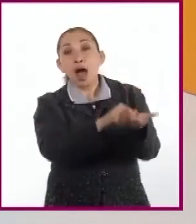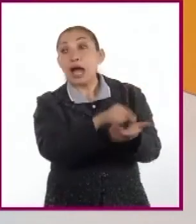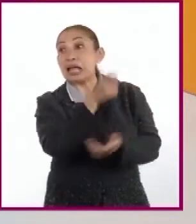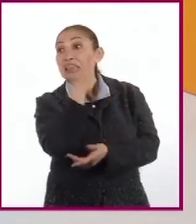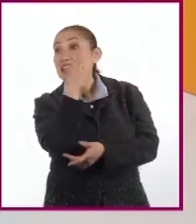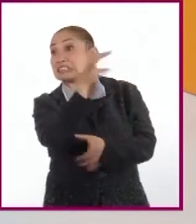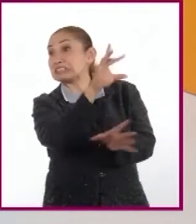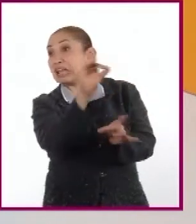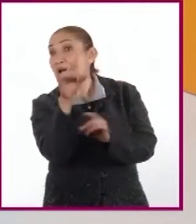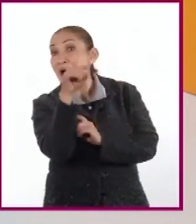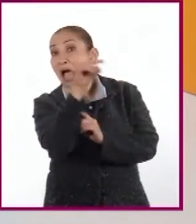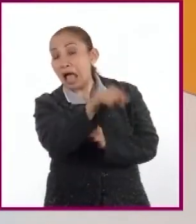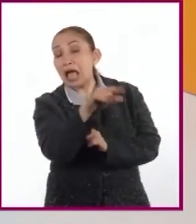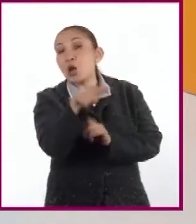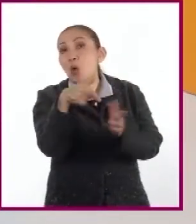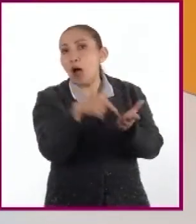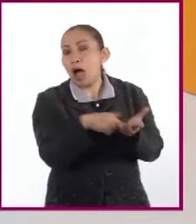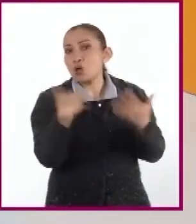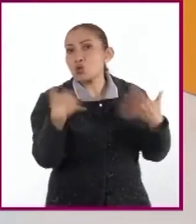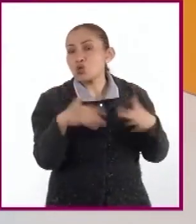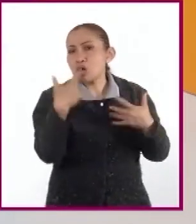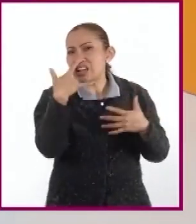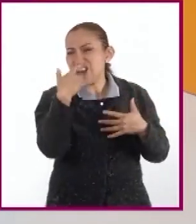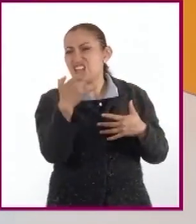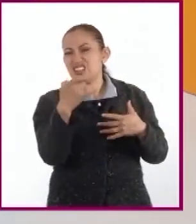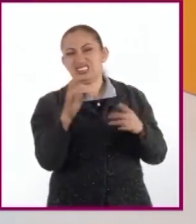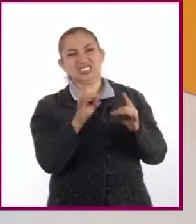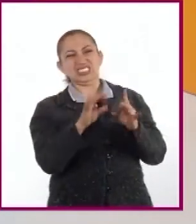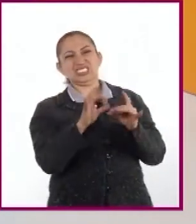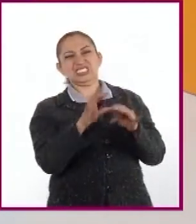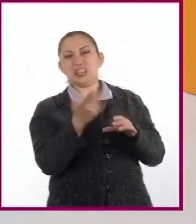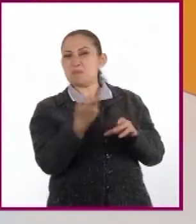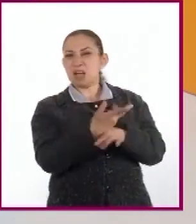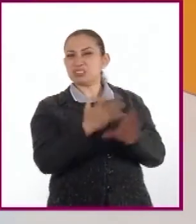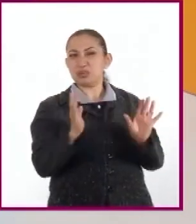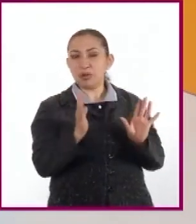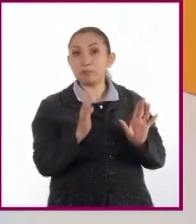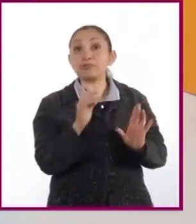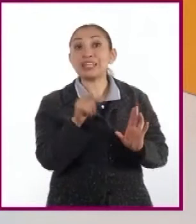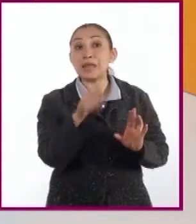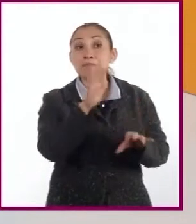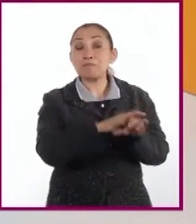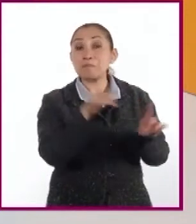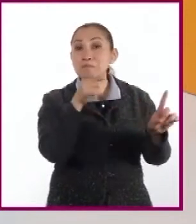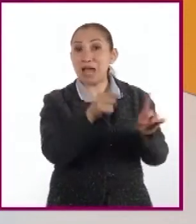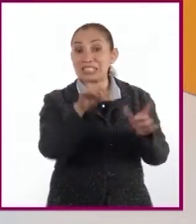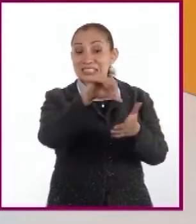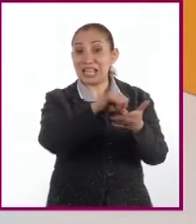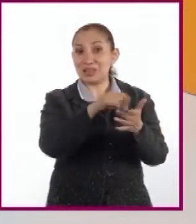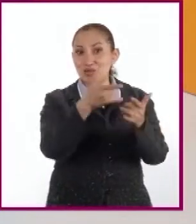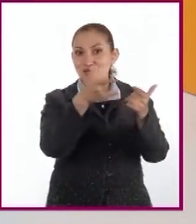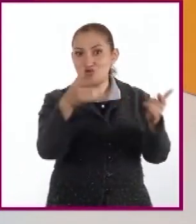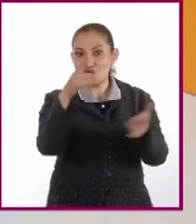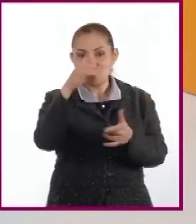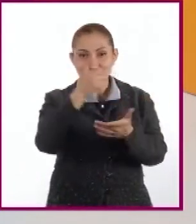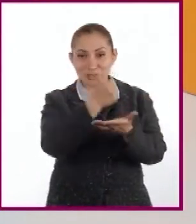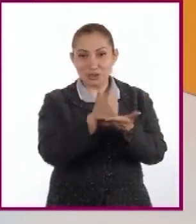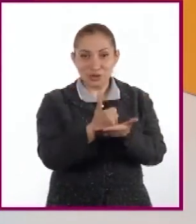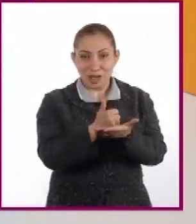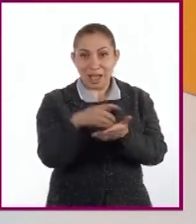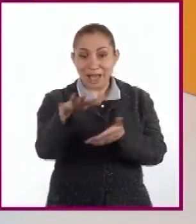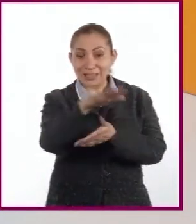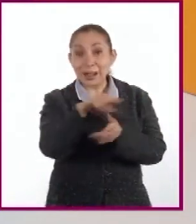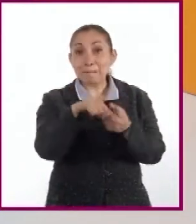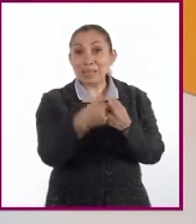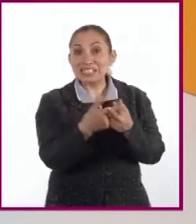se dice, fueron escenarios de curiosos y muy peculiares hechos, en especial en el centro histórico, justo donde